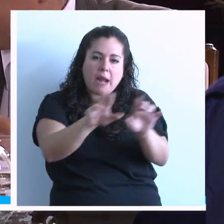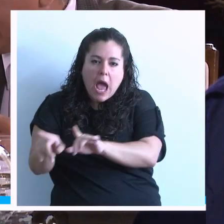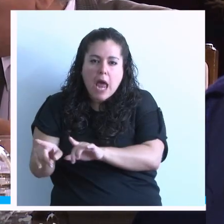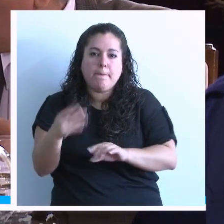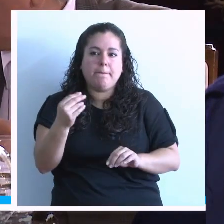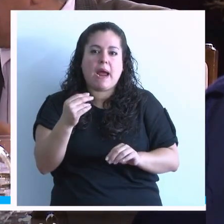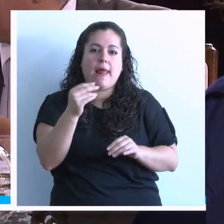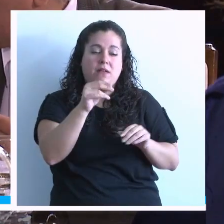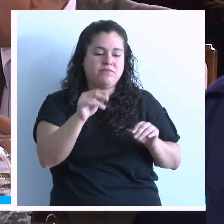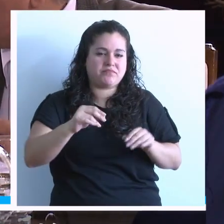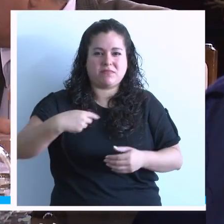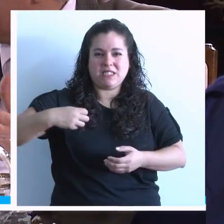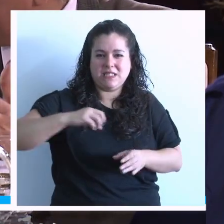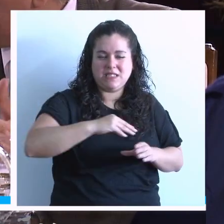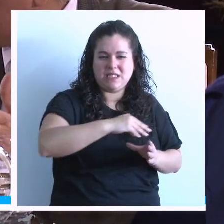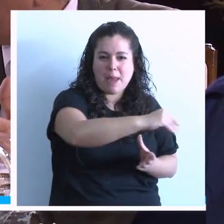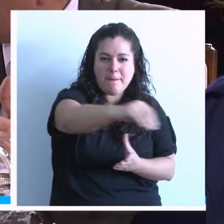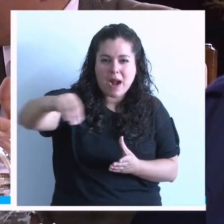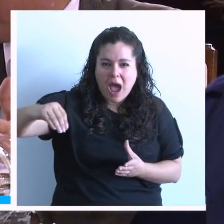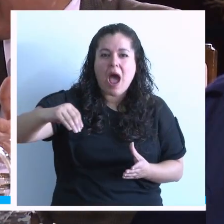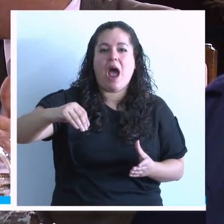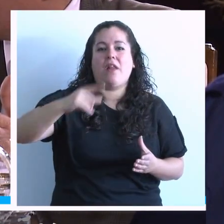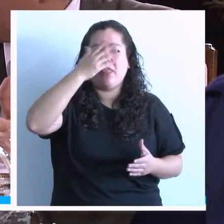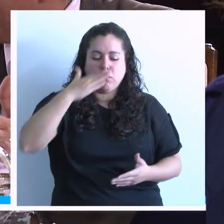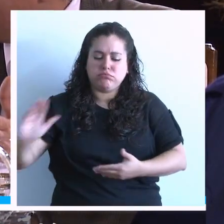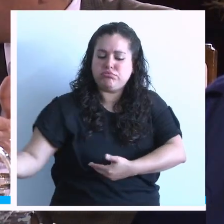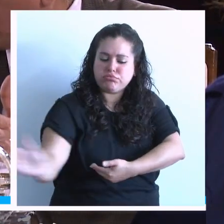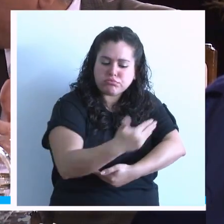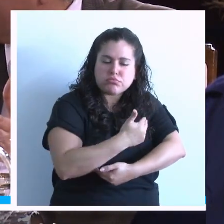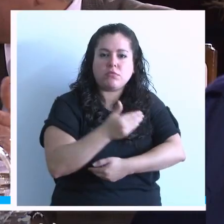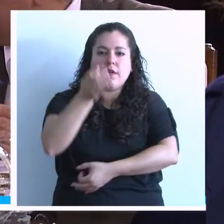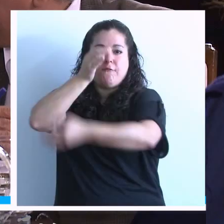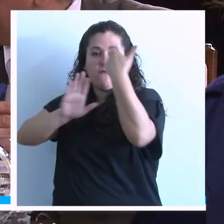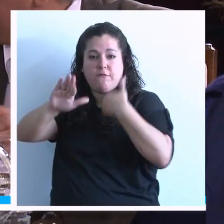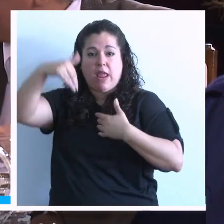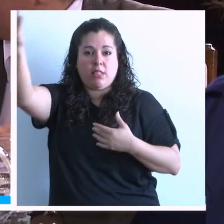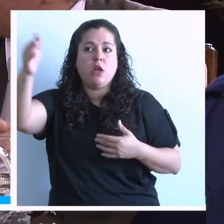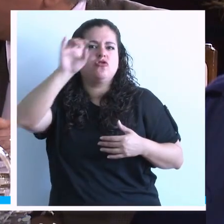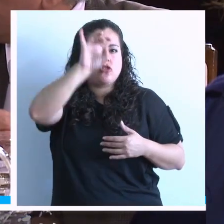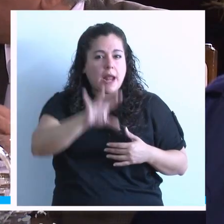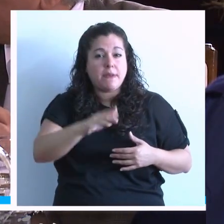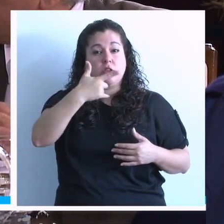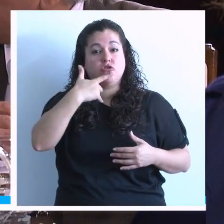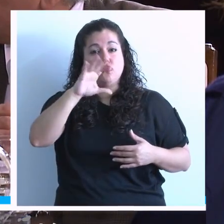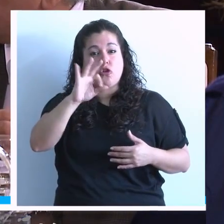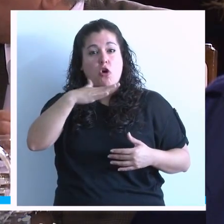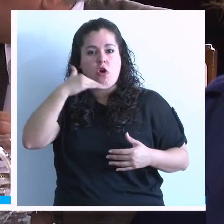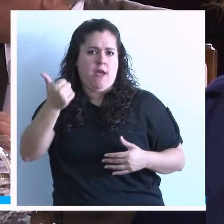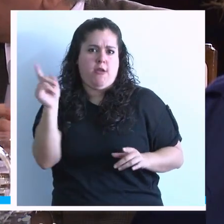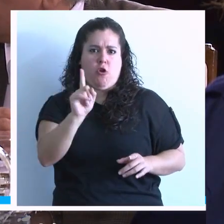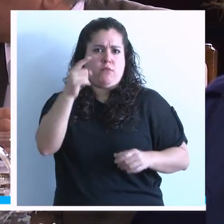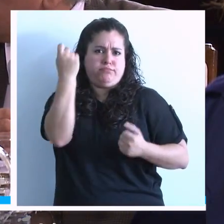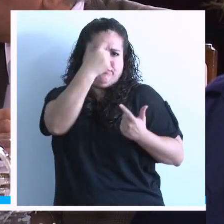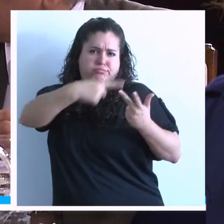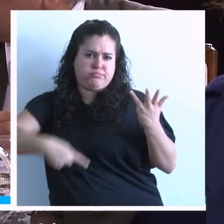de sembradío y de exportación de determinados productos para no ser un país soja dependiente. Por supuesto, lo que usted dice es